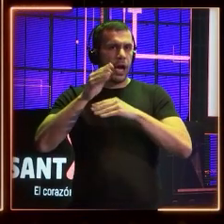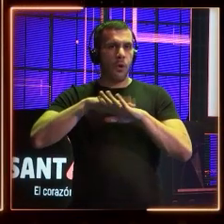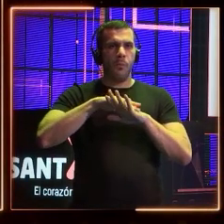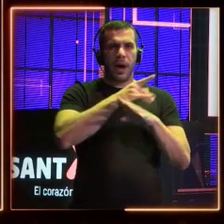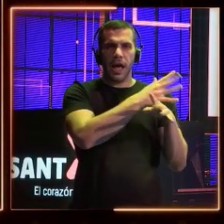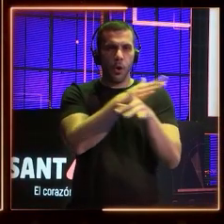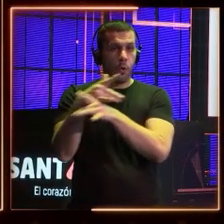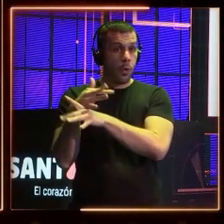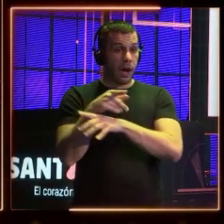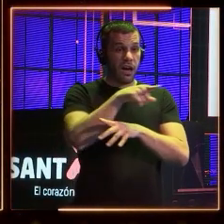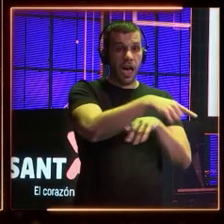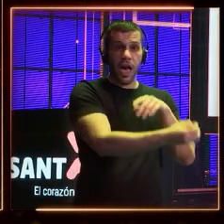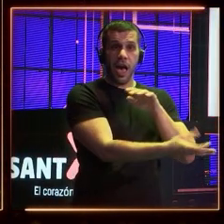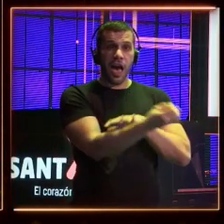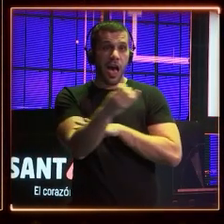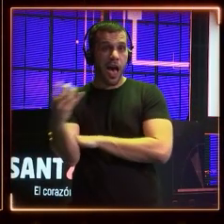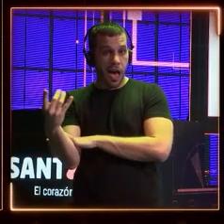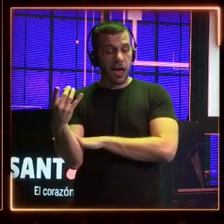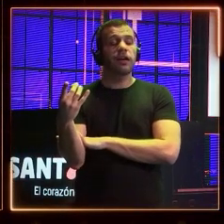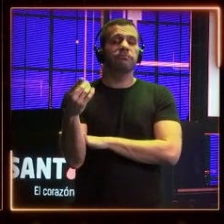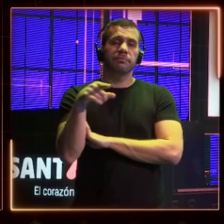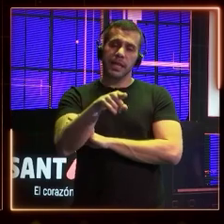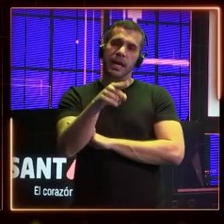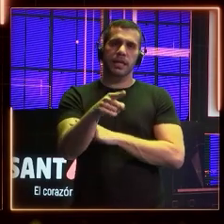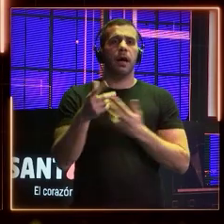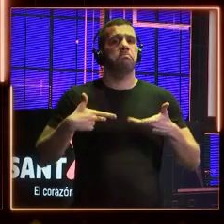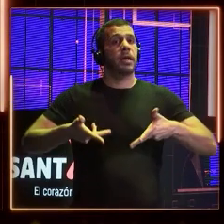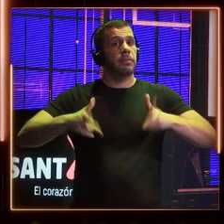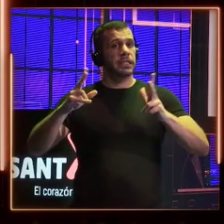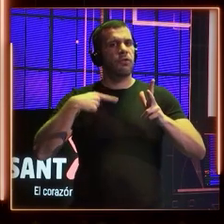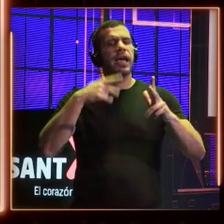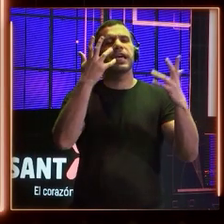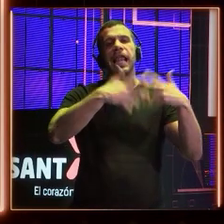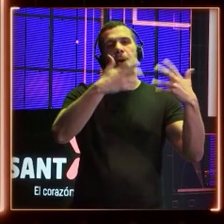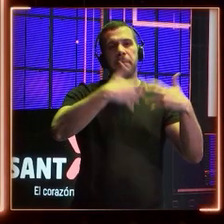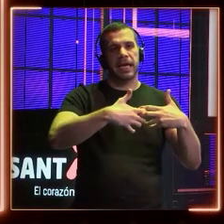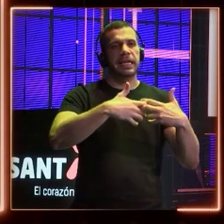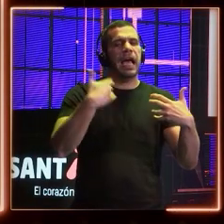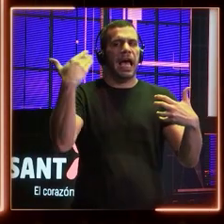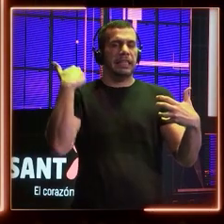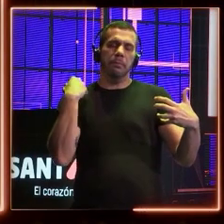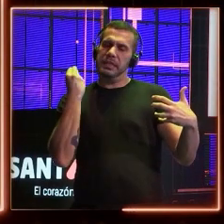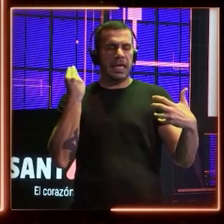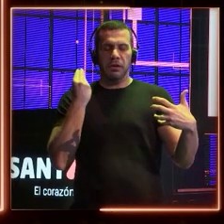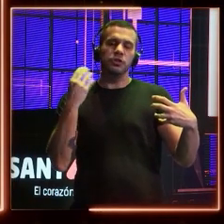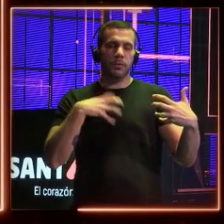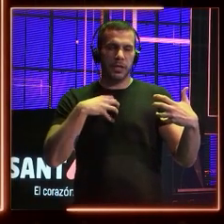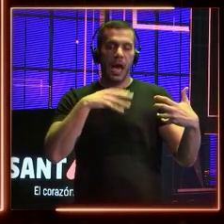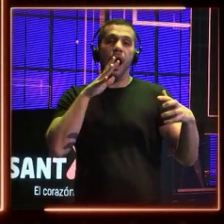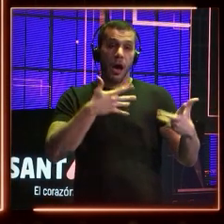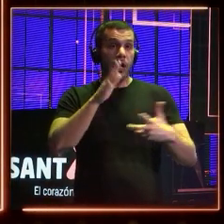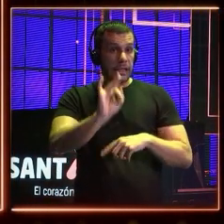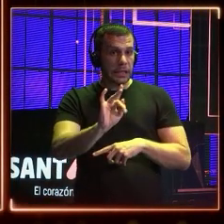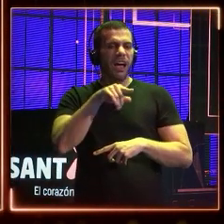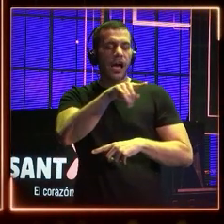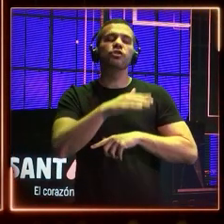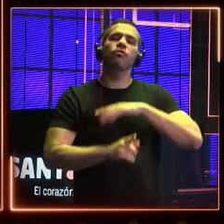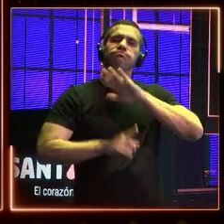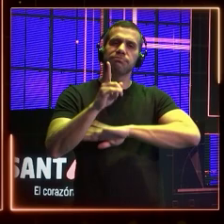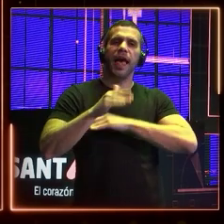de juegos y que han permitido que las máquinas hagan cosas que no se pensaba que iban a poder hacer son las que han ido evolucionando y nos han ido